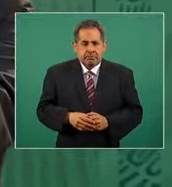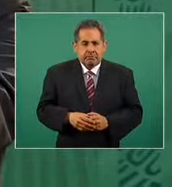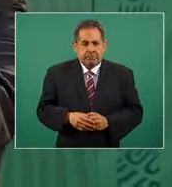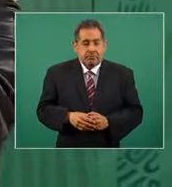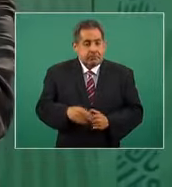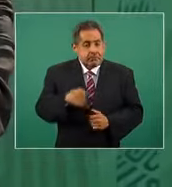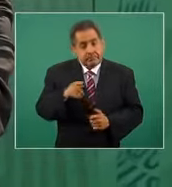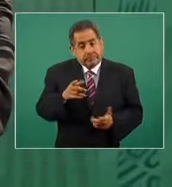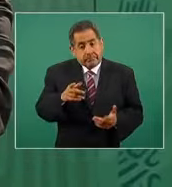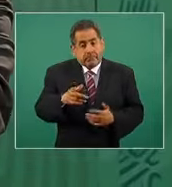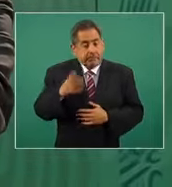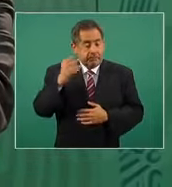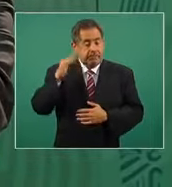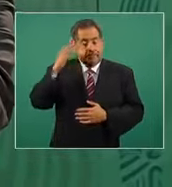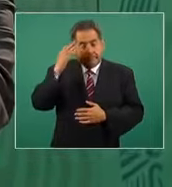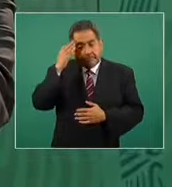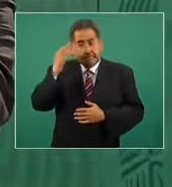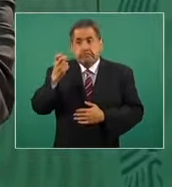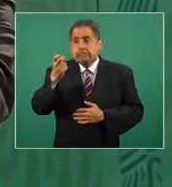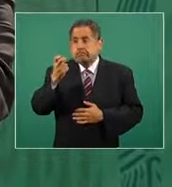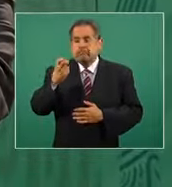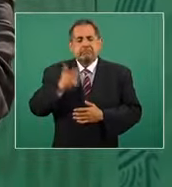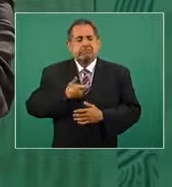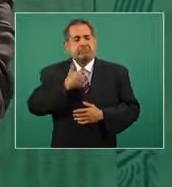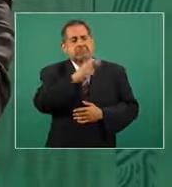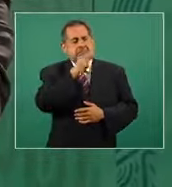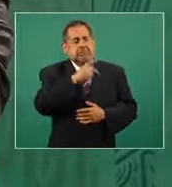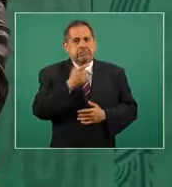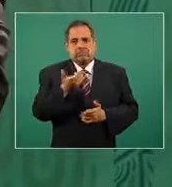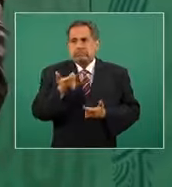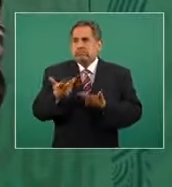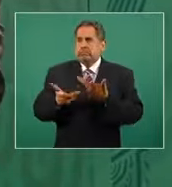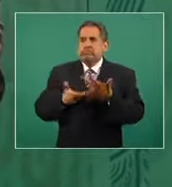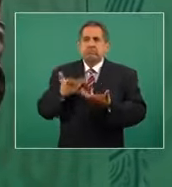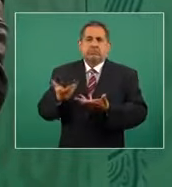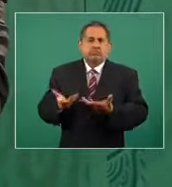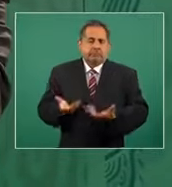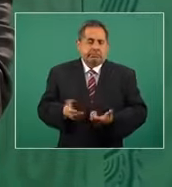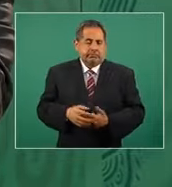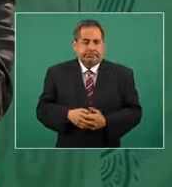En aquel entonces. Entonces,